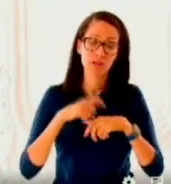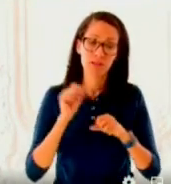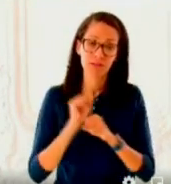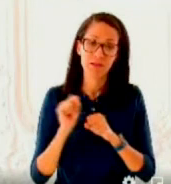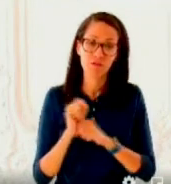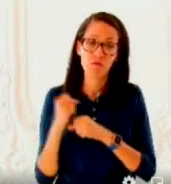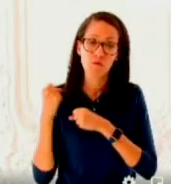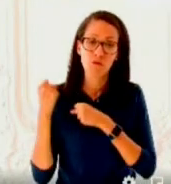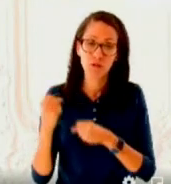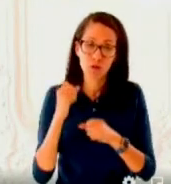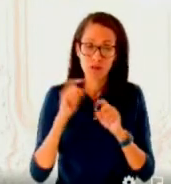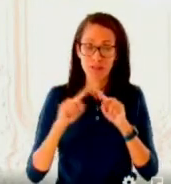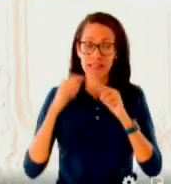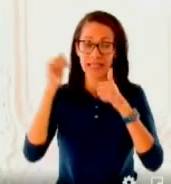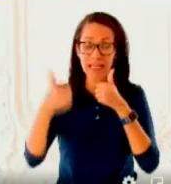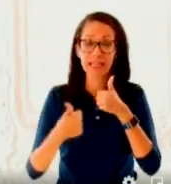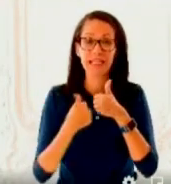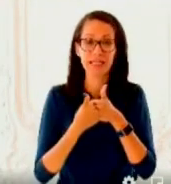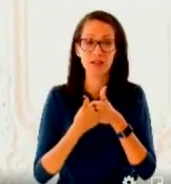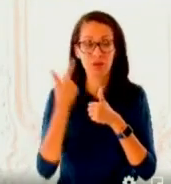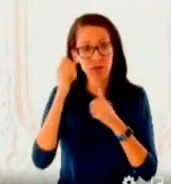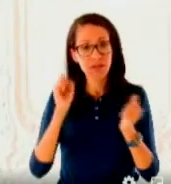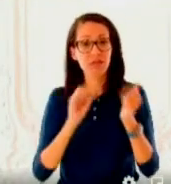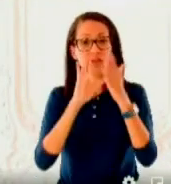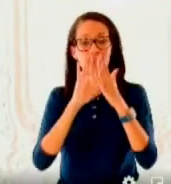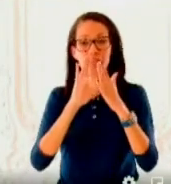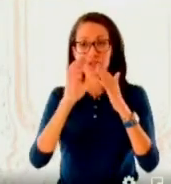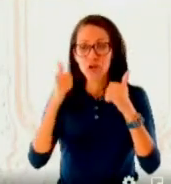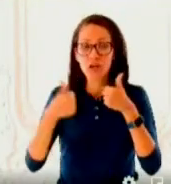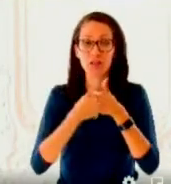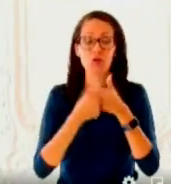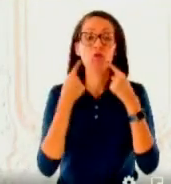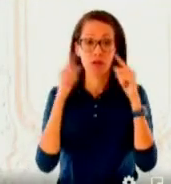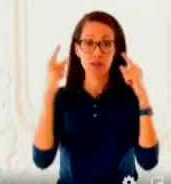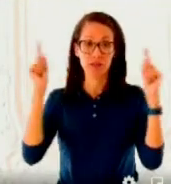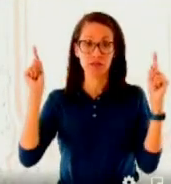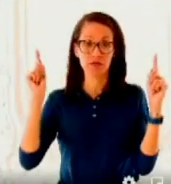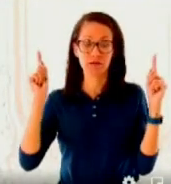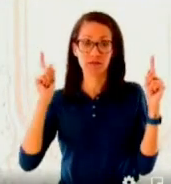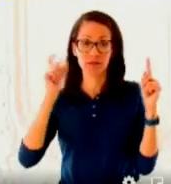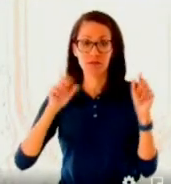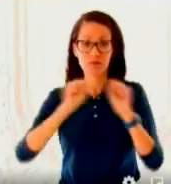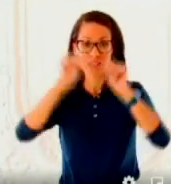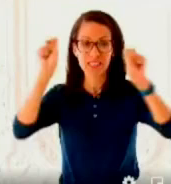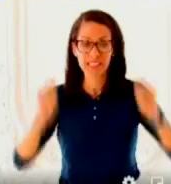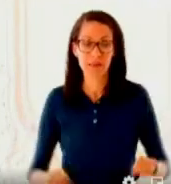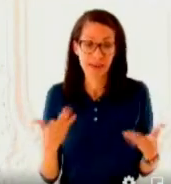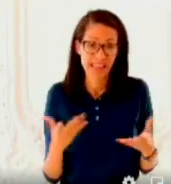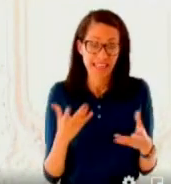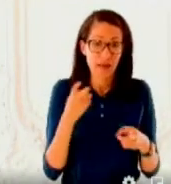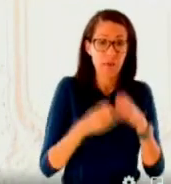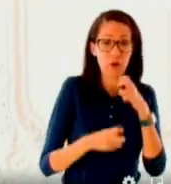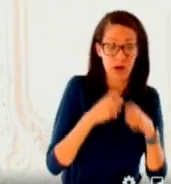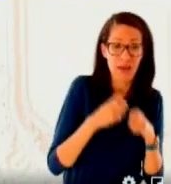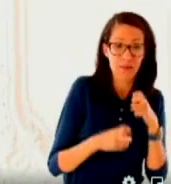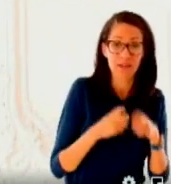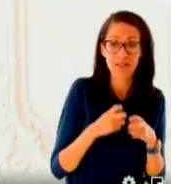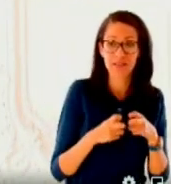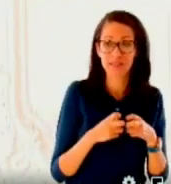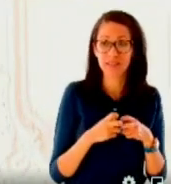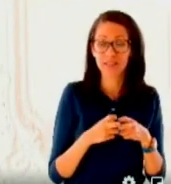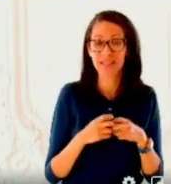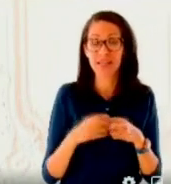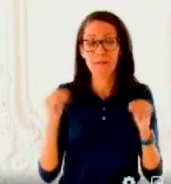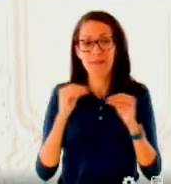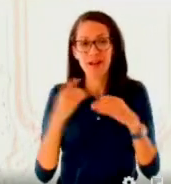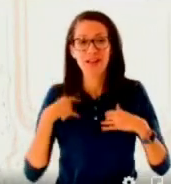con unos retos y para enfrentar esos retos con éxito de un sistema que ya está en crisis y más aún estamos en una